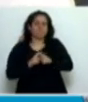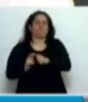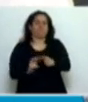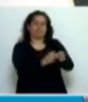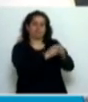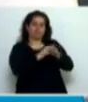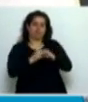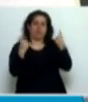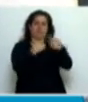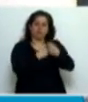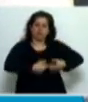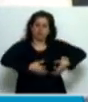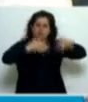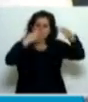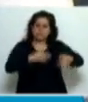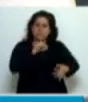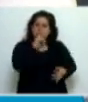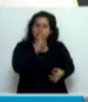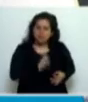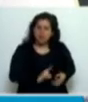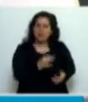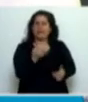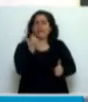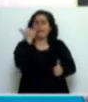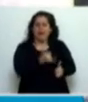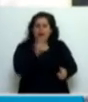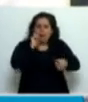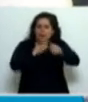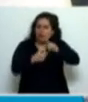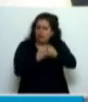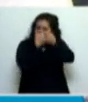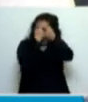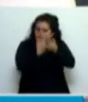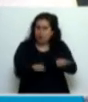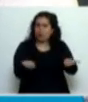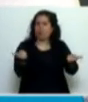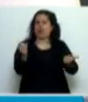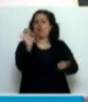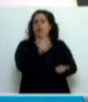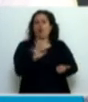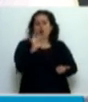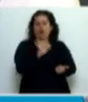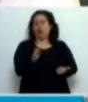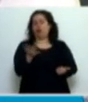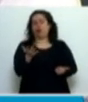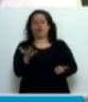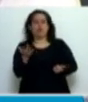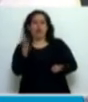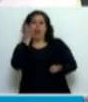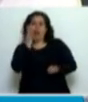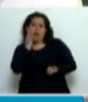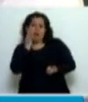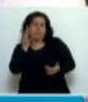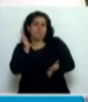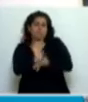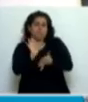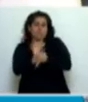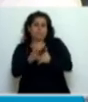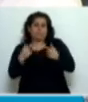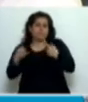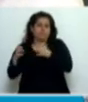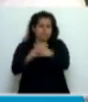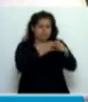una discusión seria, hubiera la posibilidad de un consenso, hubiera una posibilidad de discutir ampliamente